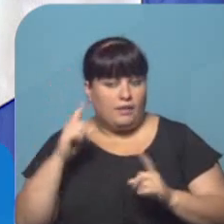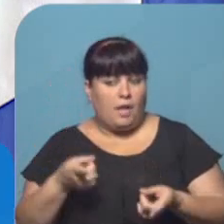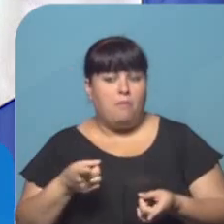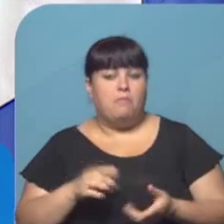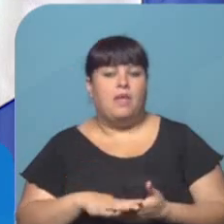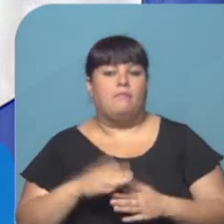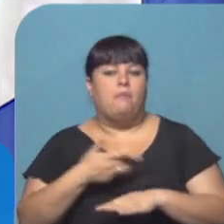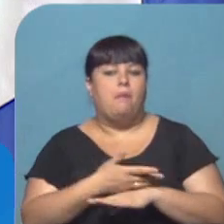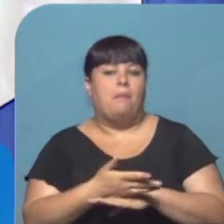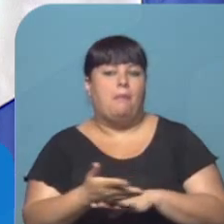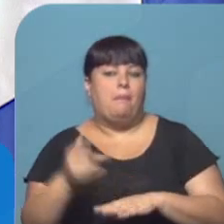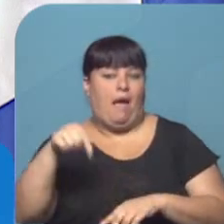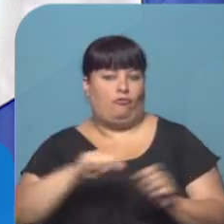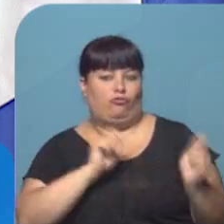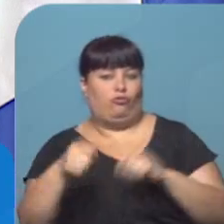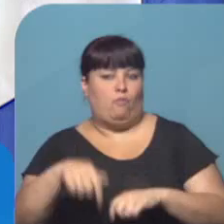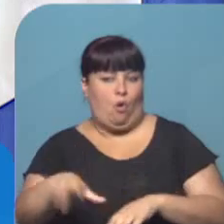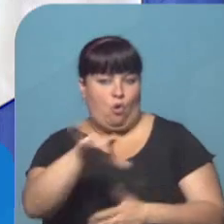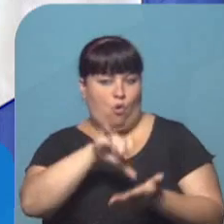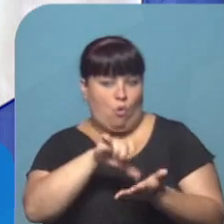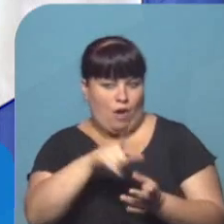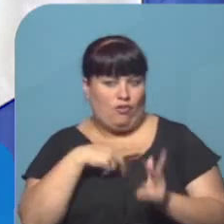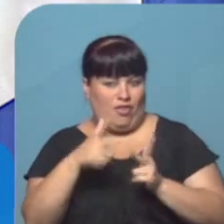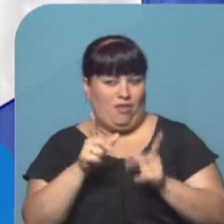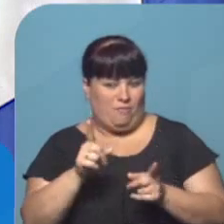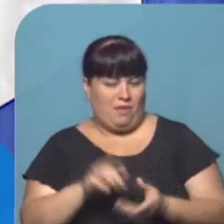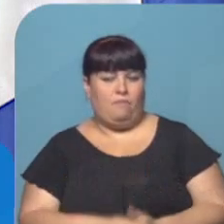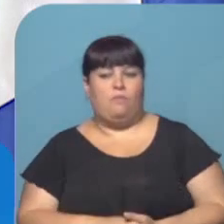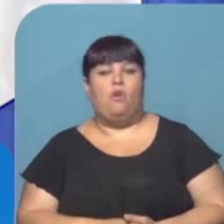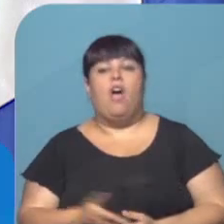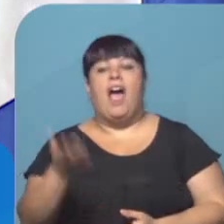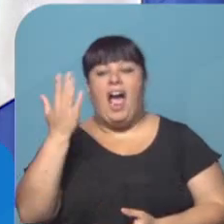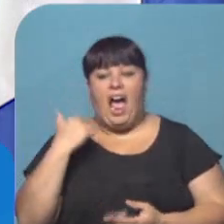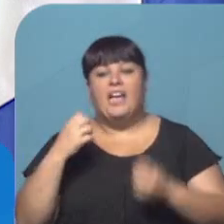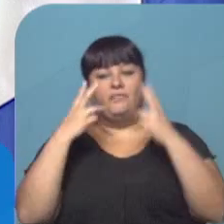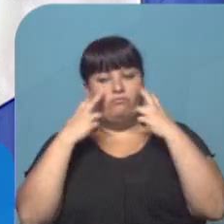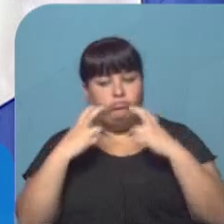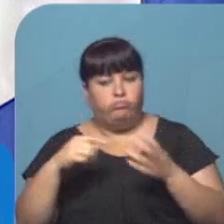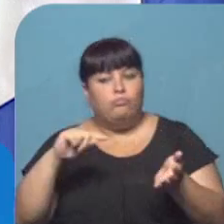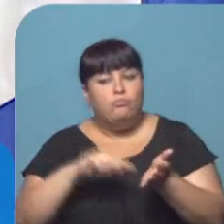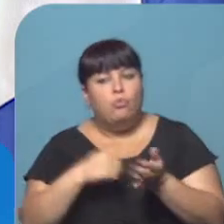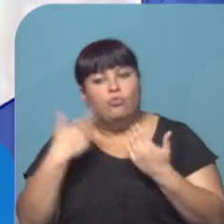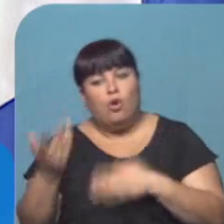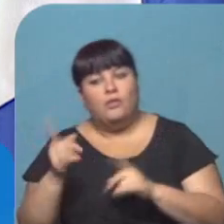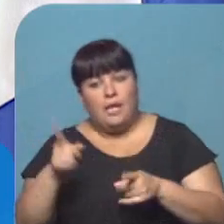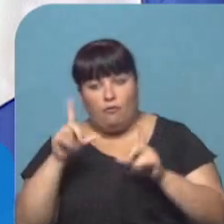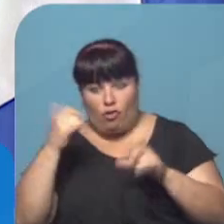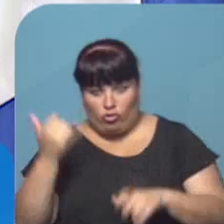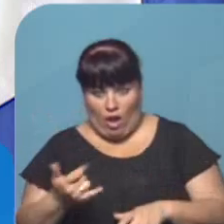se demoró para el día de hoy el punto ese que yo les había indicado, y ayer se investigó un punto de oportunidad que, tenemos la